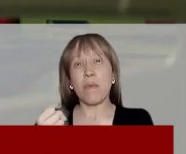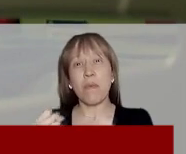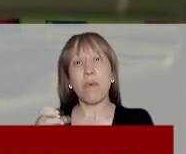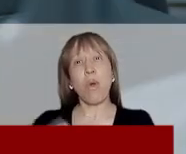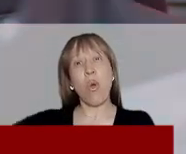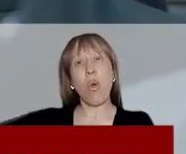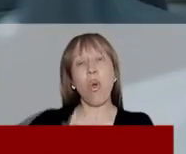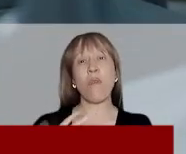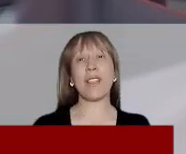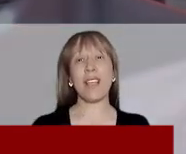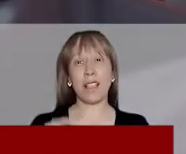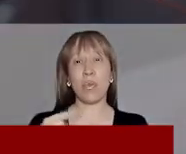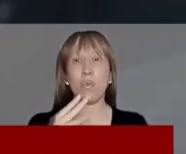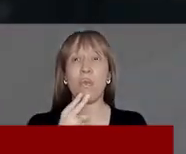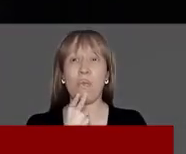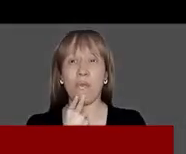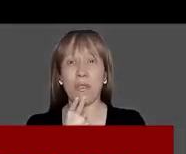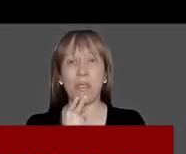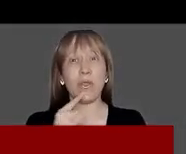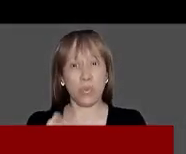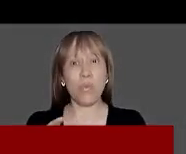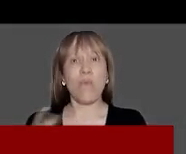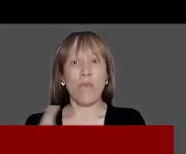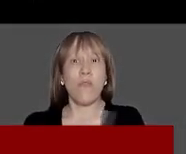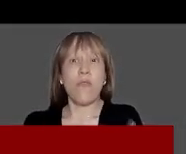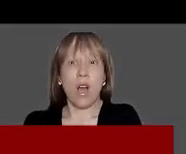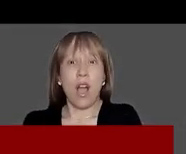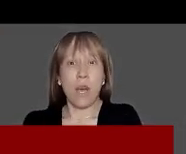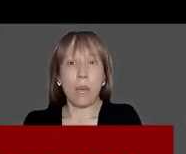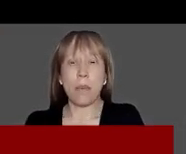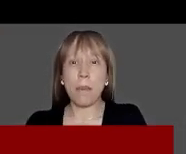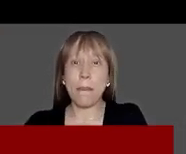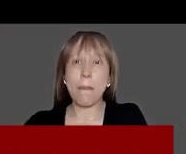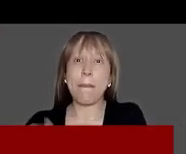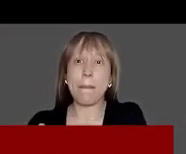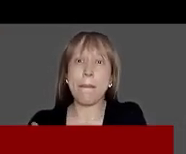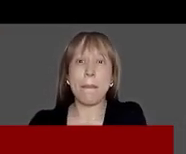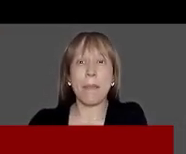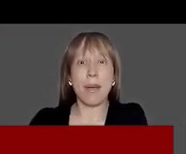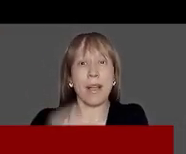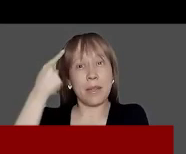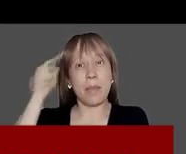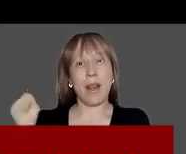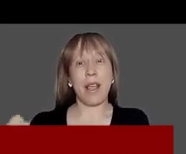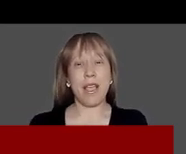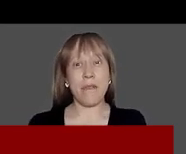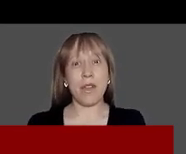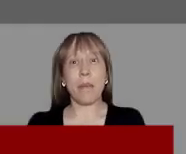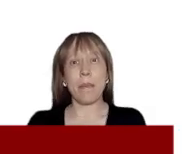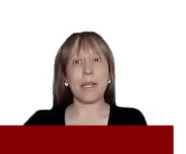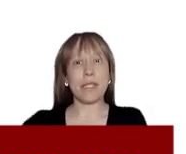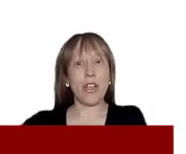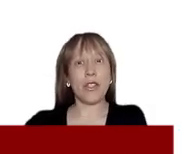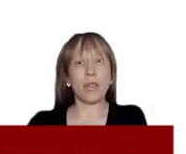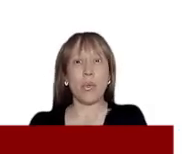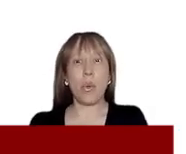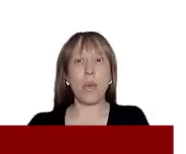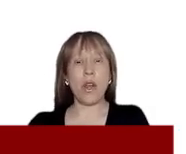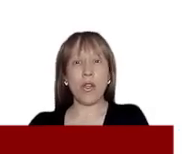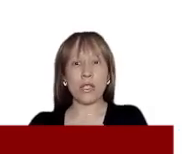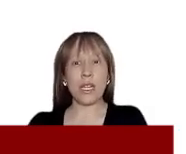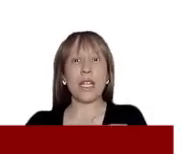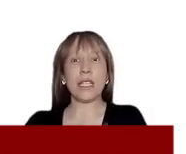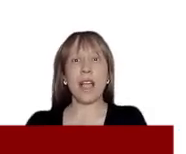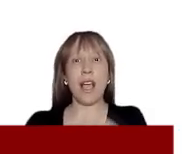cierto?, que viene un nuevo rebrote de esta maldita enfermedad, y hay que decirlo. ¿Cómo estamos preparados acá? ¿Realmente existe